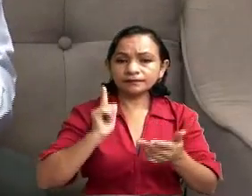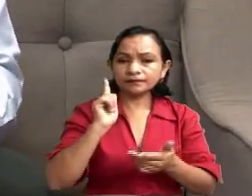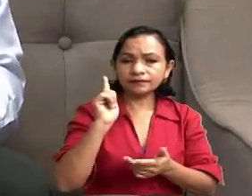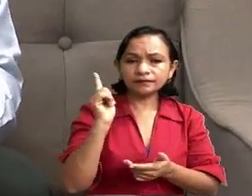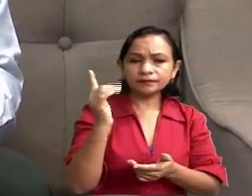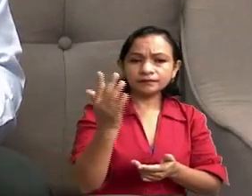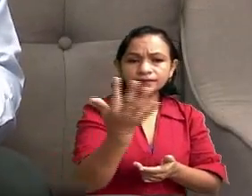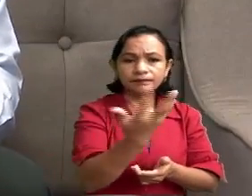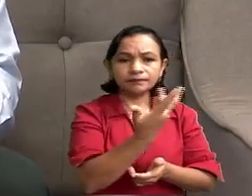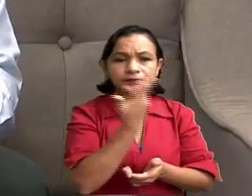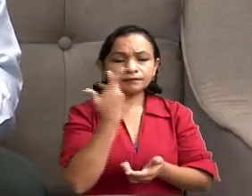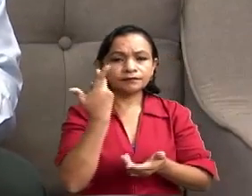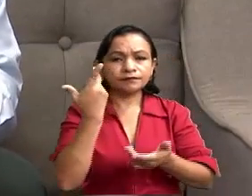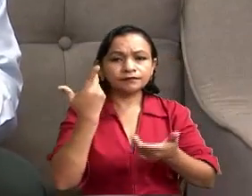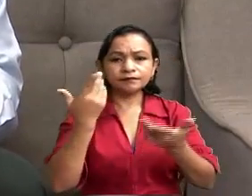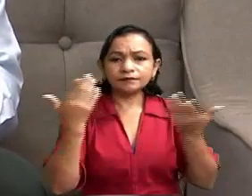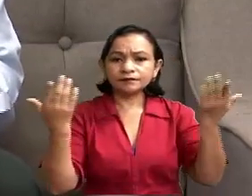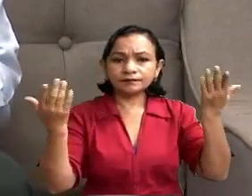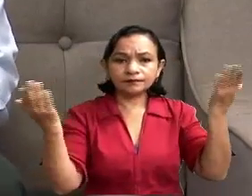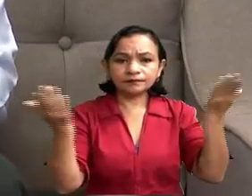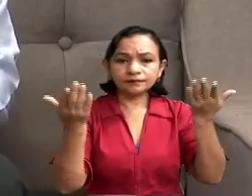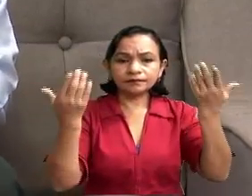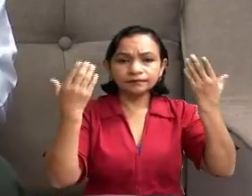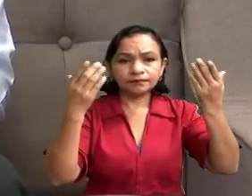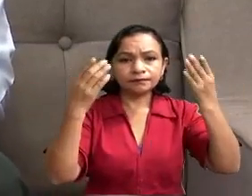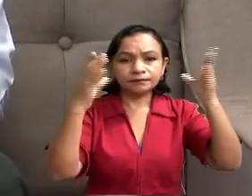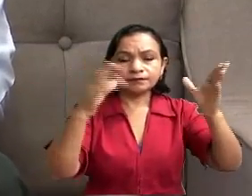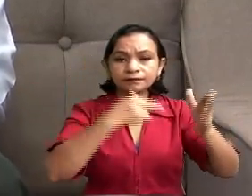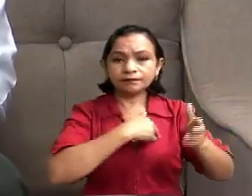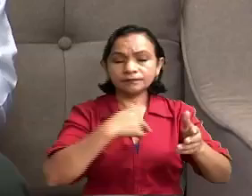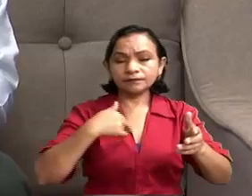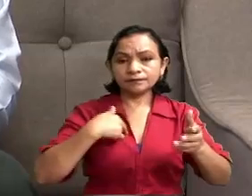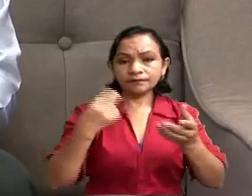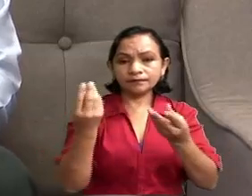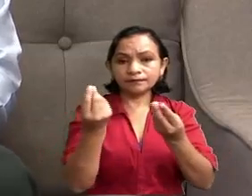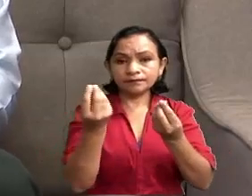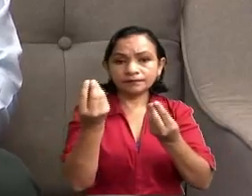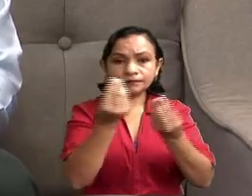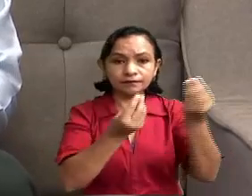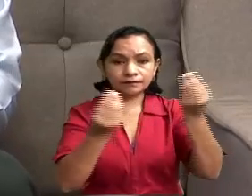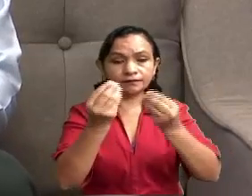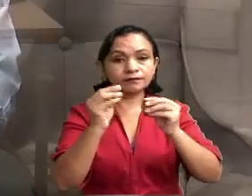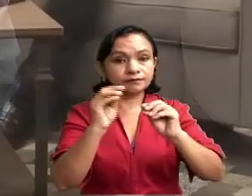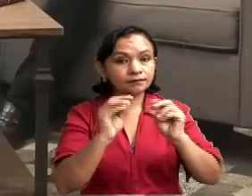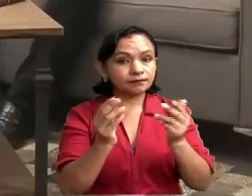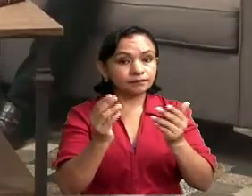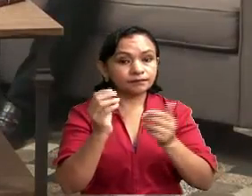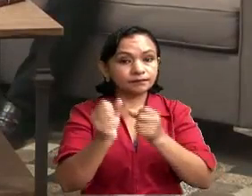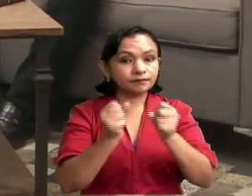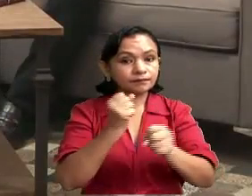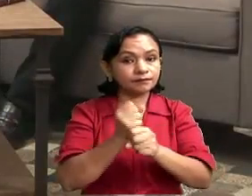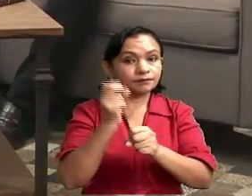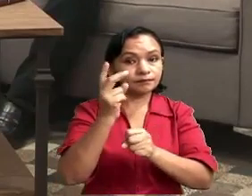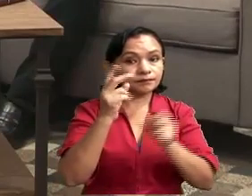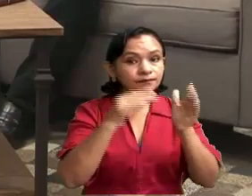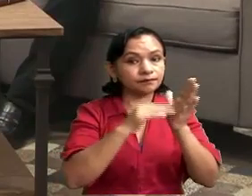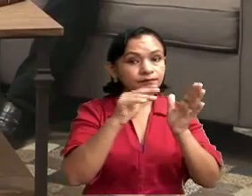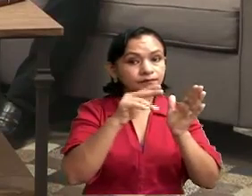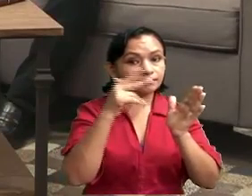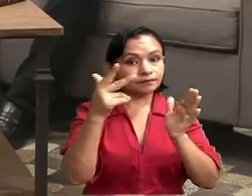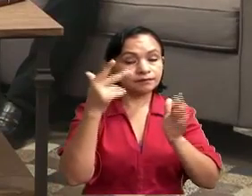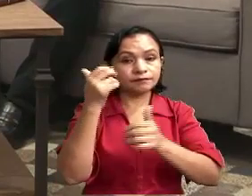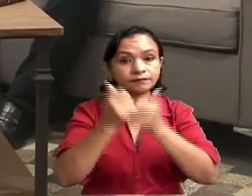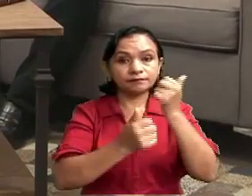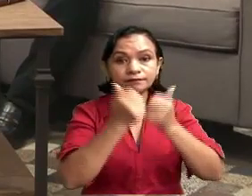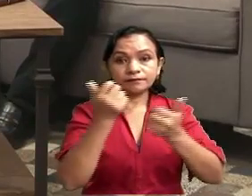la vorágine de locura que trataron de imponer a nivel económico, durante el año 2018 a partir de los hechos de